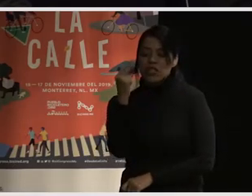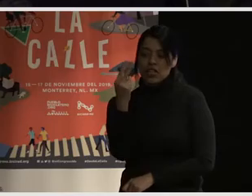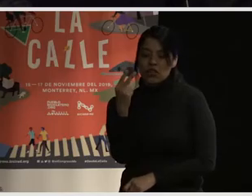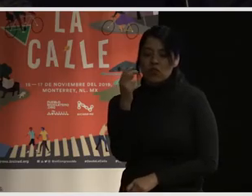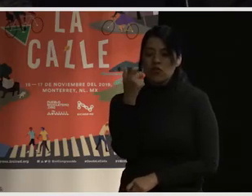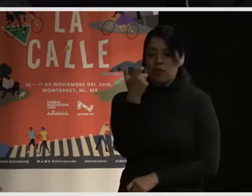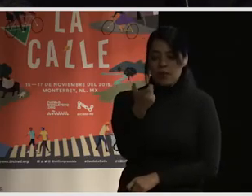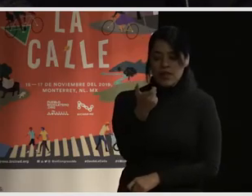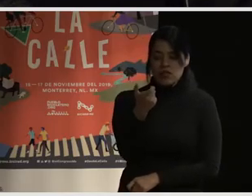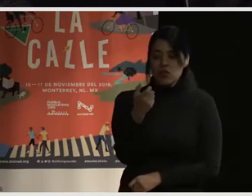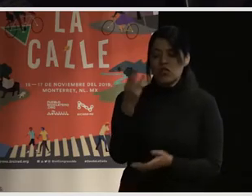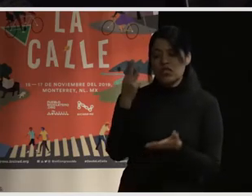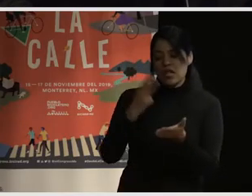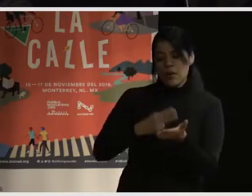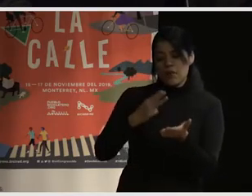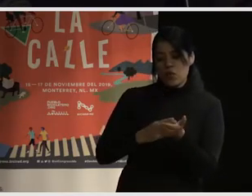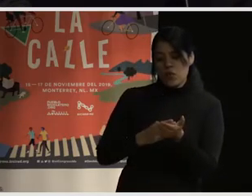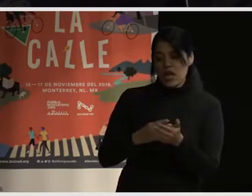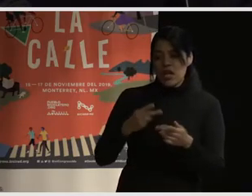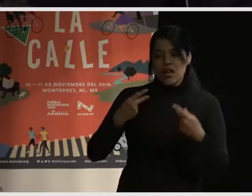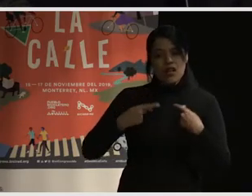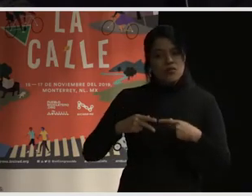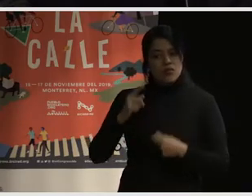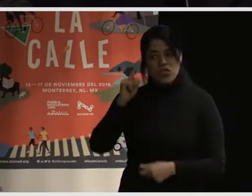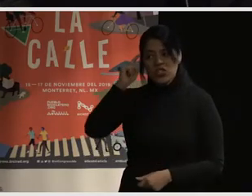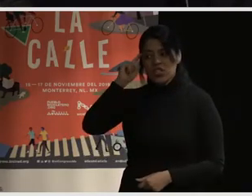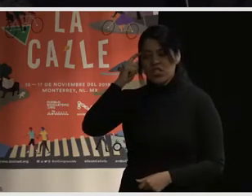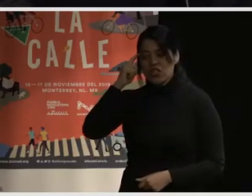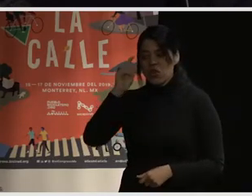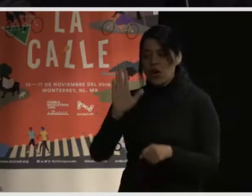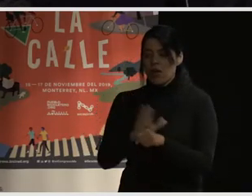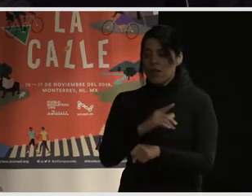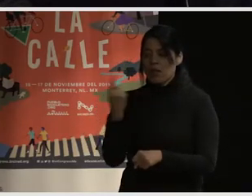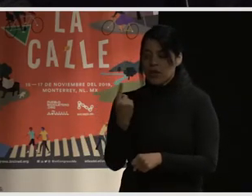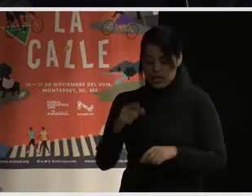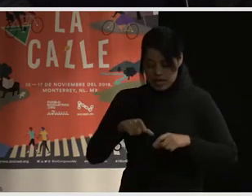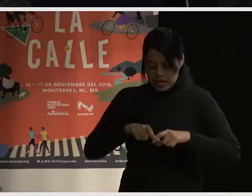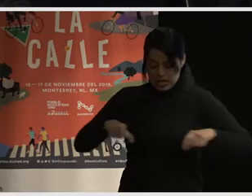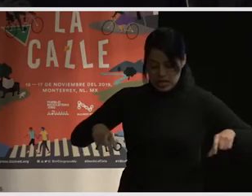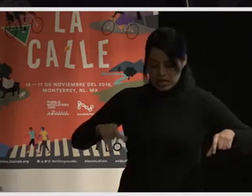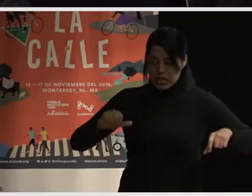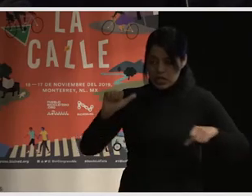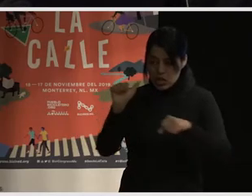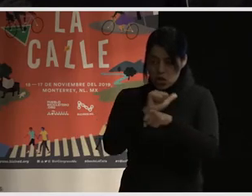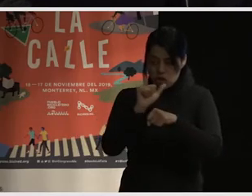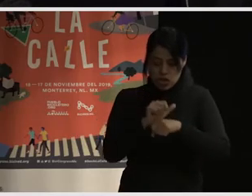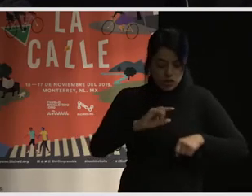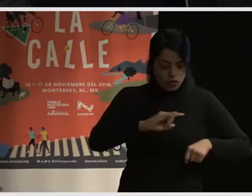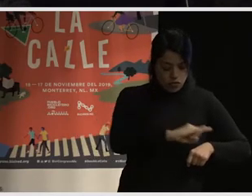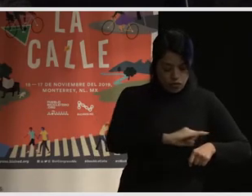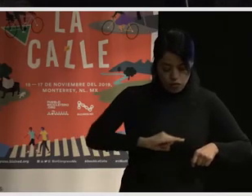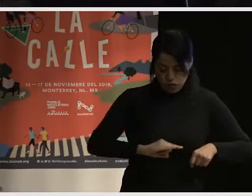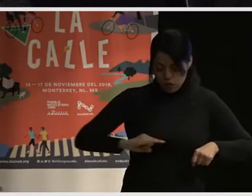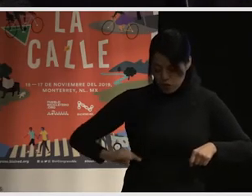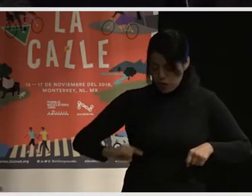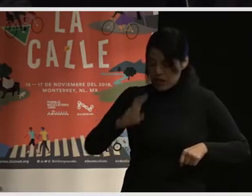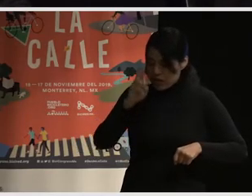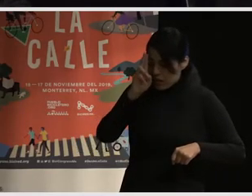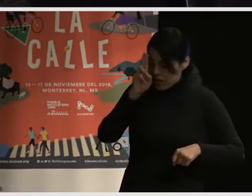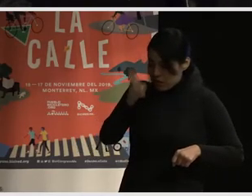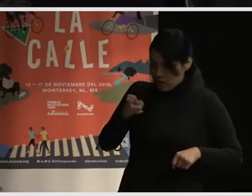que es horrible porque la gente se enoja bastante a nadie le gusta que lo monten pero a mí me encantaría decidir y reportar algún día sabes que esté a